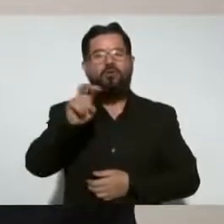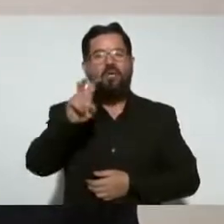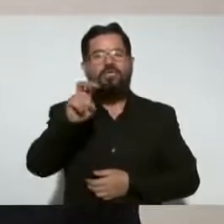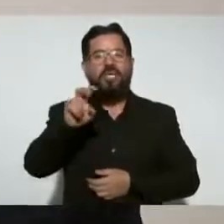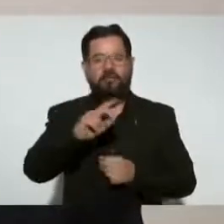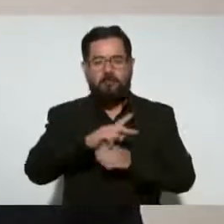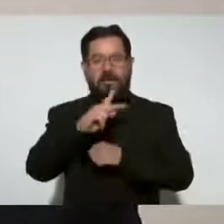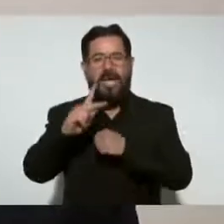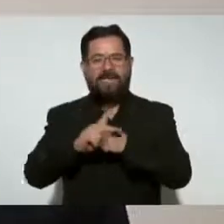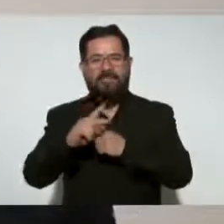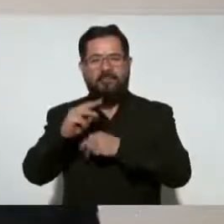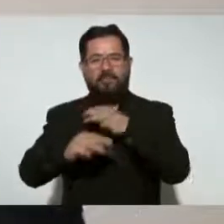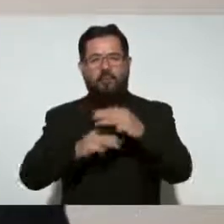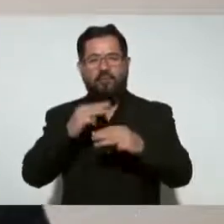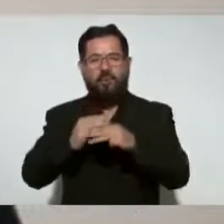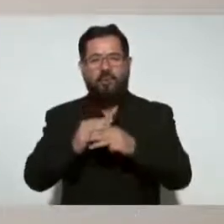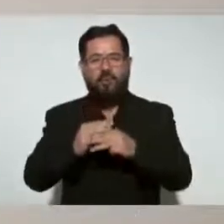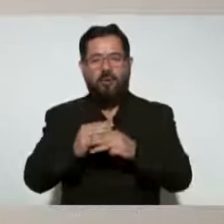la vacuna